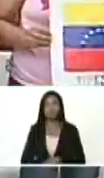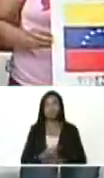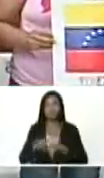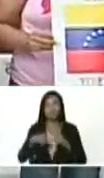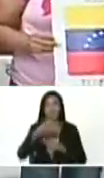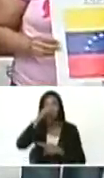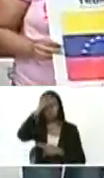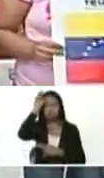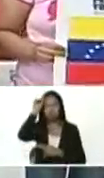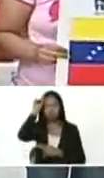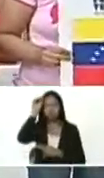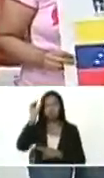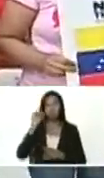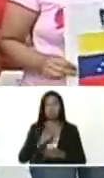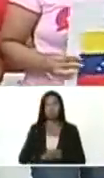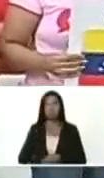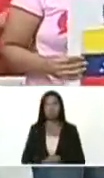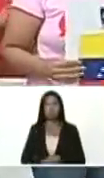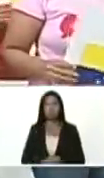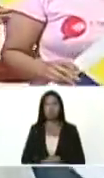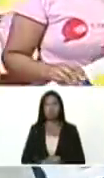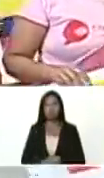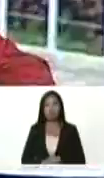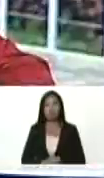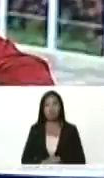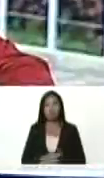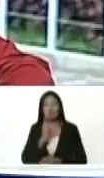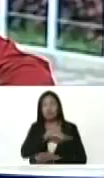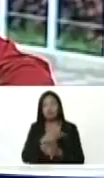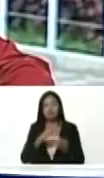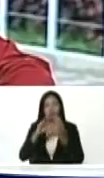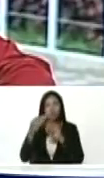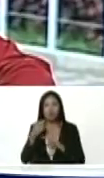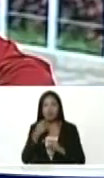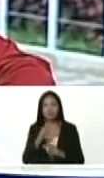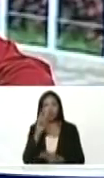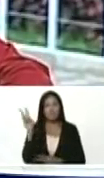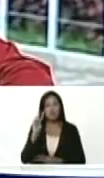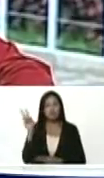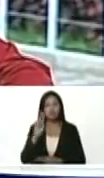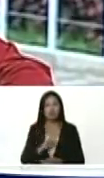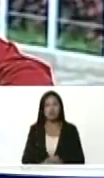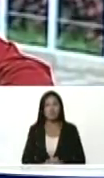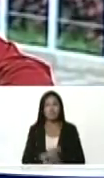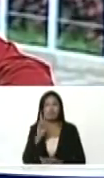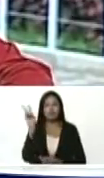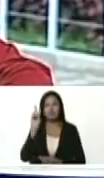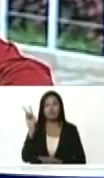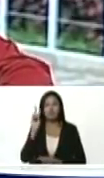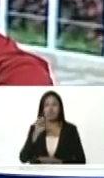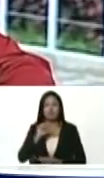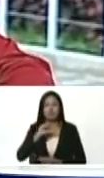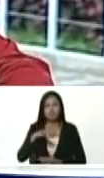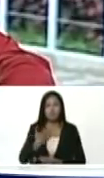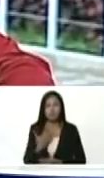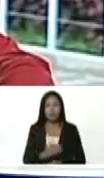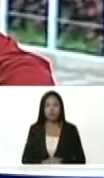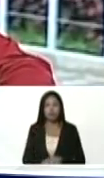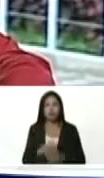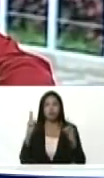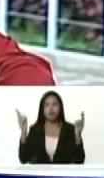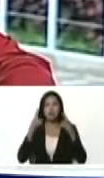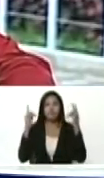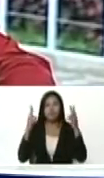Y desde el poder popular, desde el poder comunal le decimos a Venezuela, Venezuela, sí se puede. ¡Que